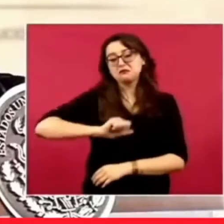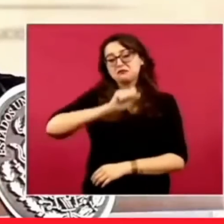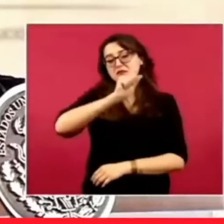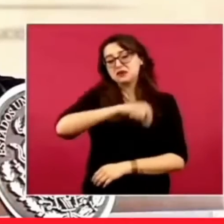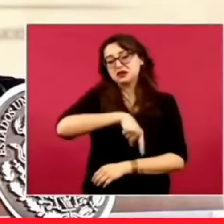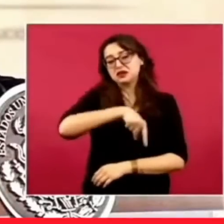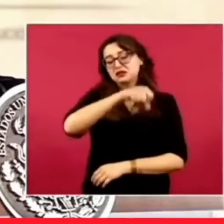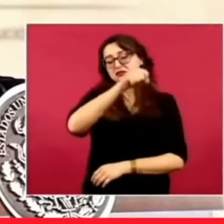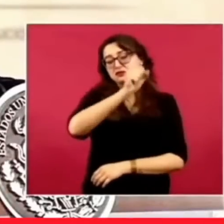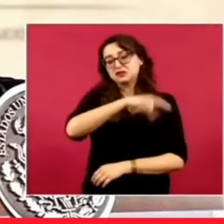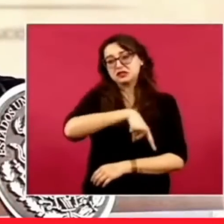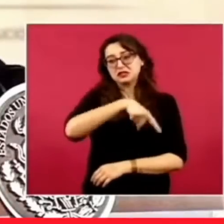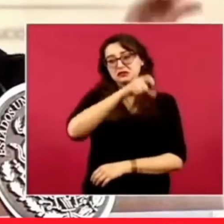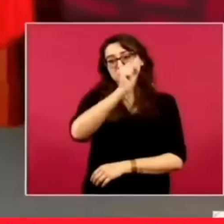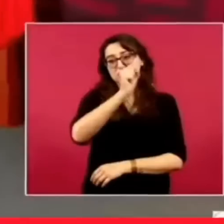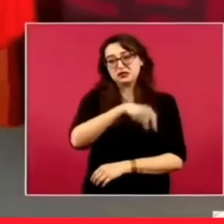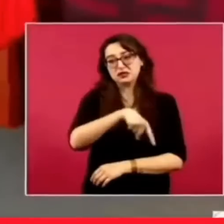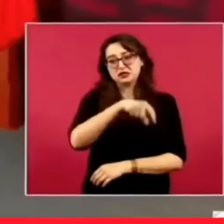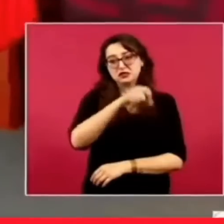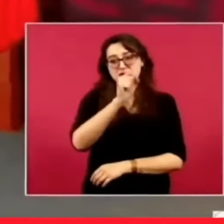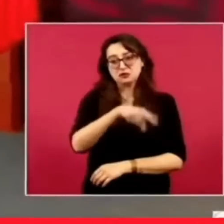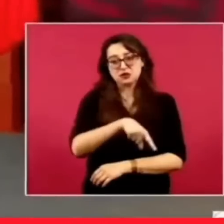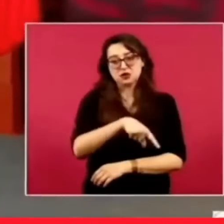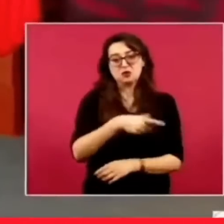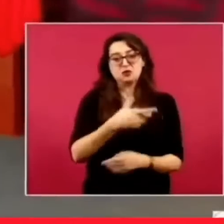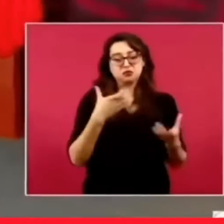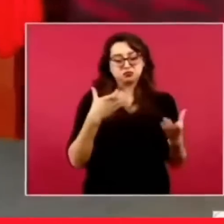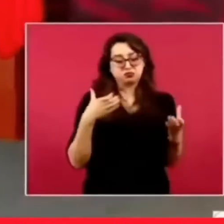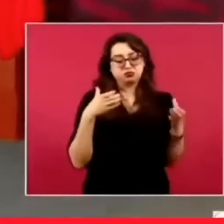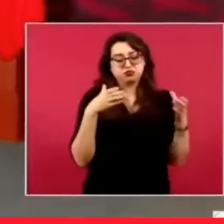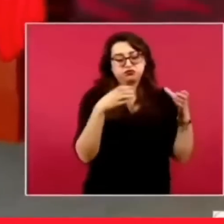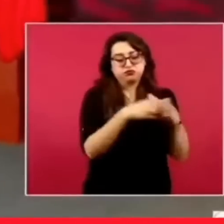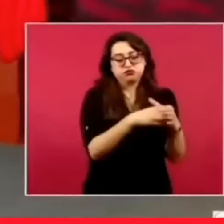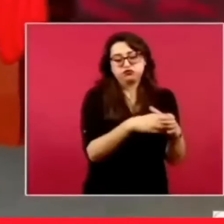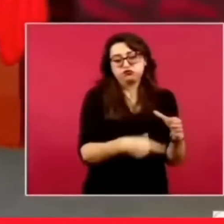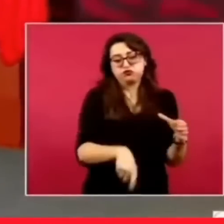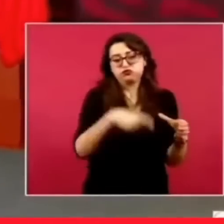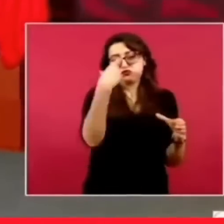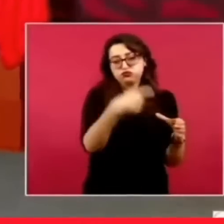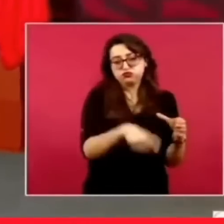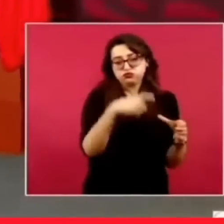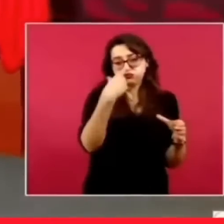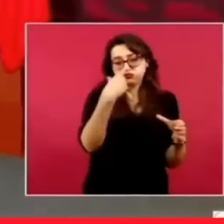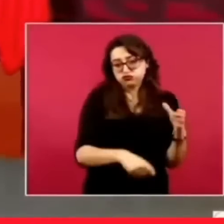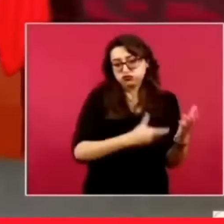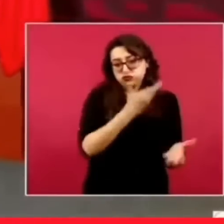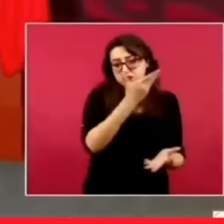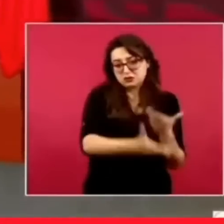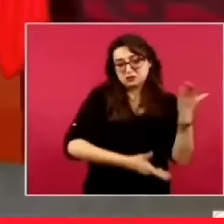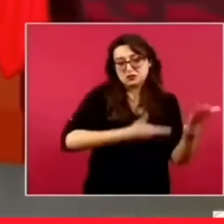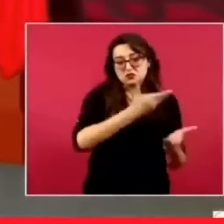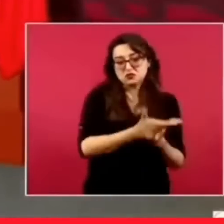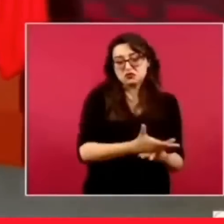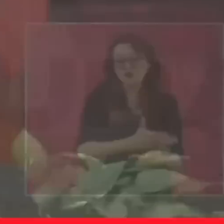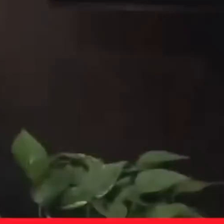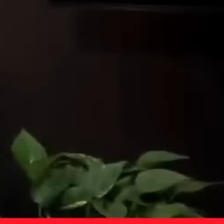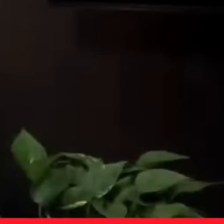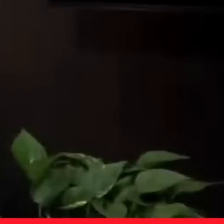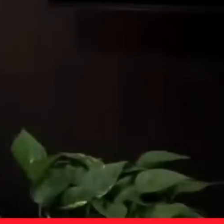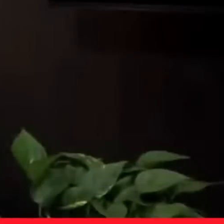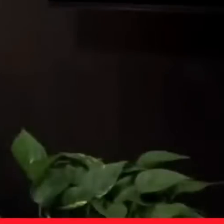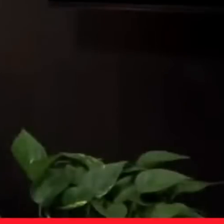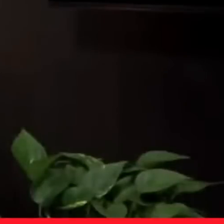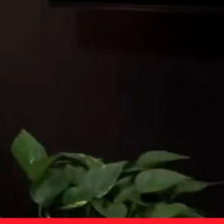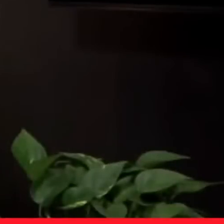al servicio de una oligarquía. ¡Bolas! Qué declaración del presidente